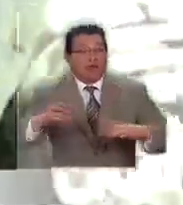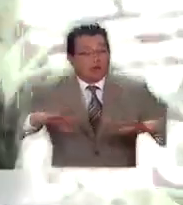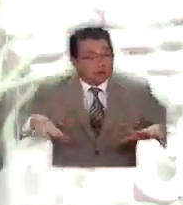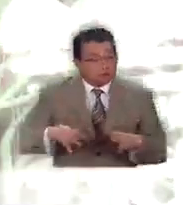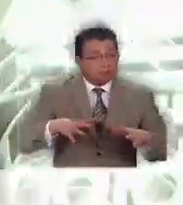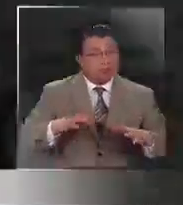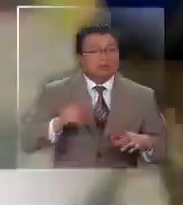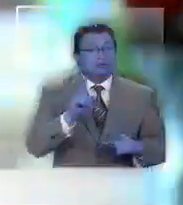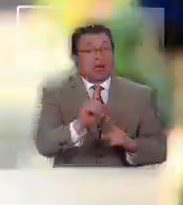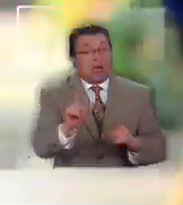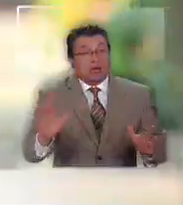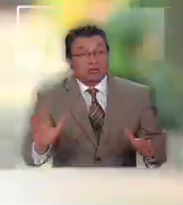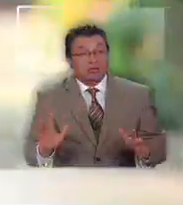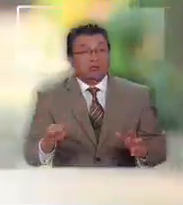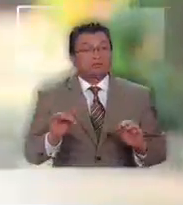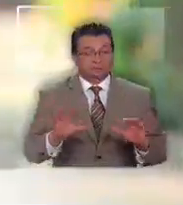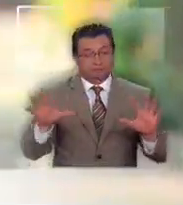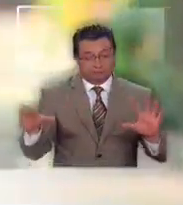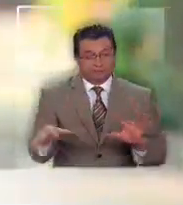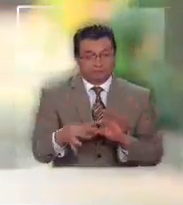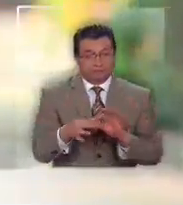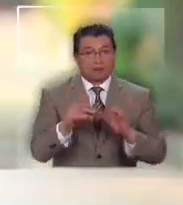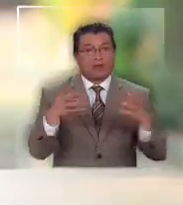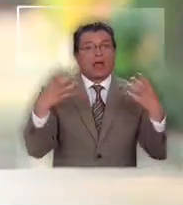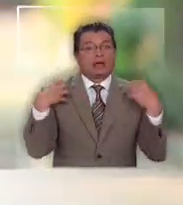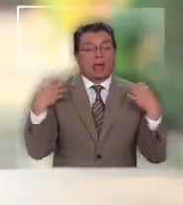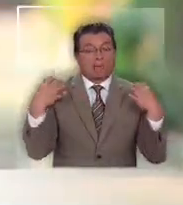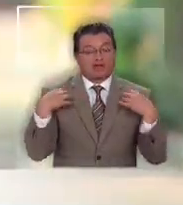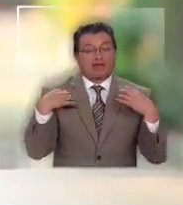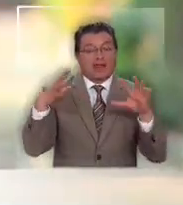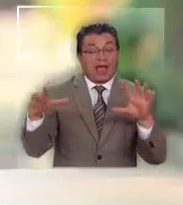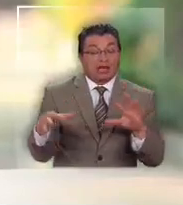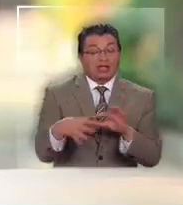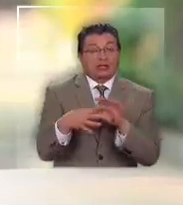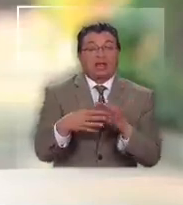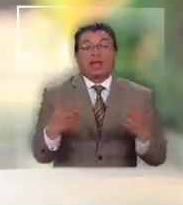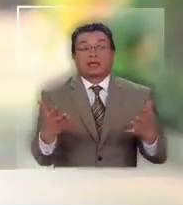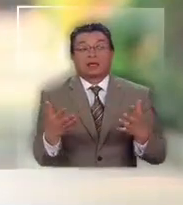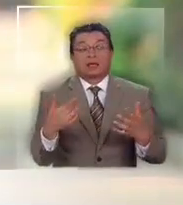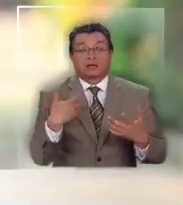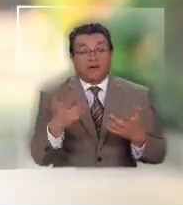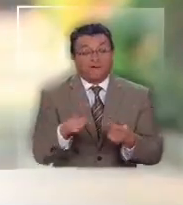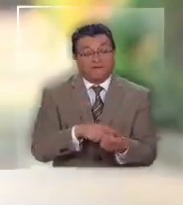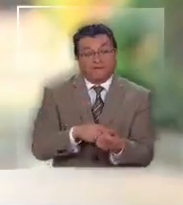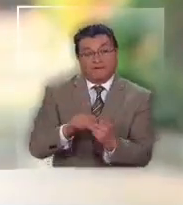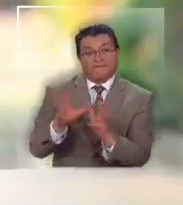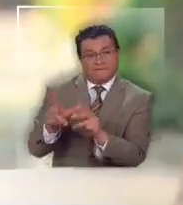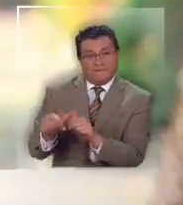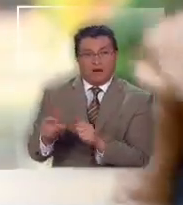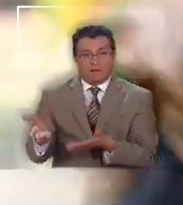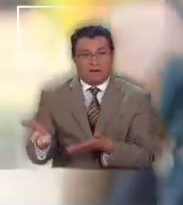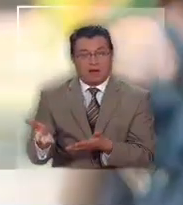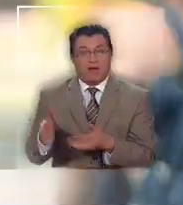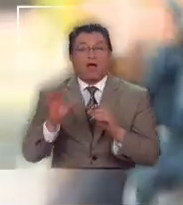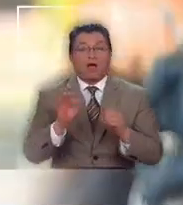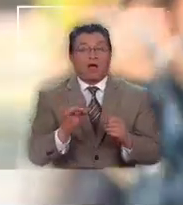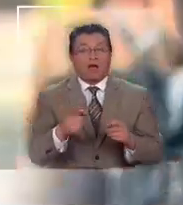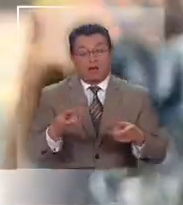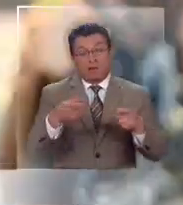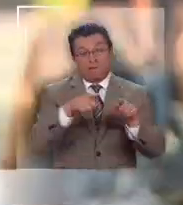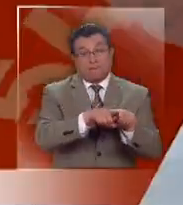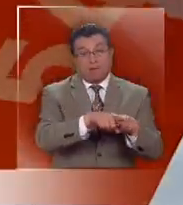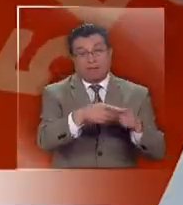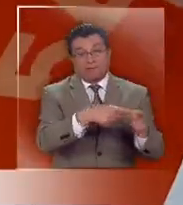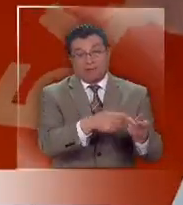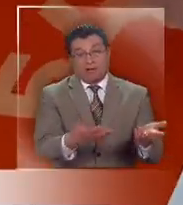o actitud tiene que ver justamente con responsabilidades asociadas al ámbito de lo familiar al ámbito del parece